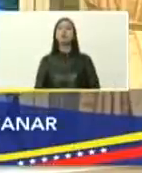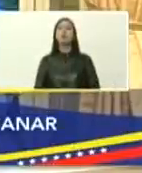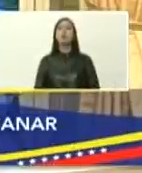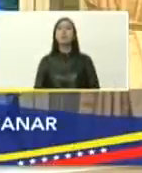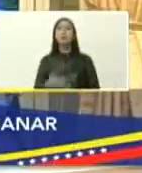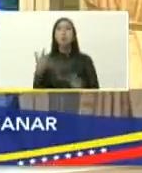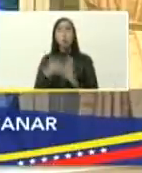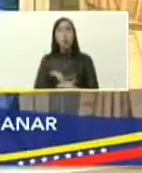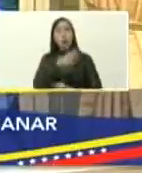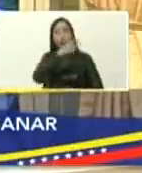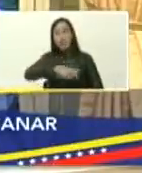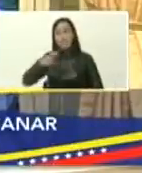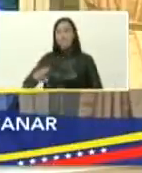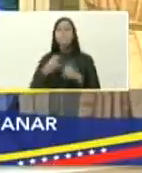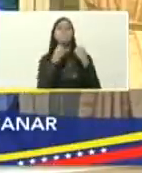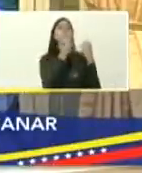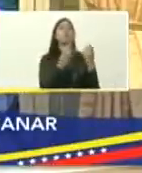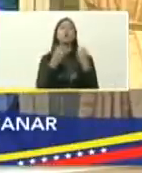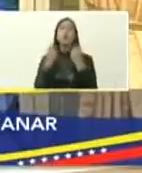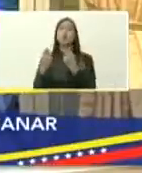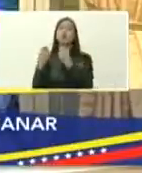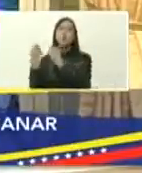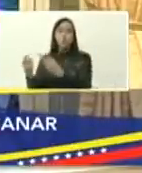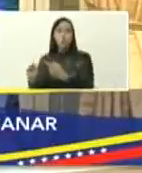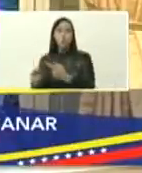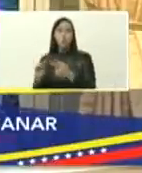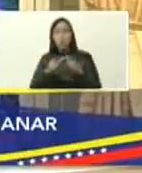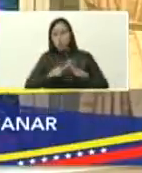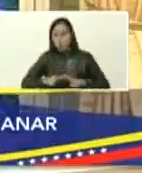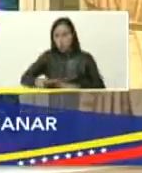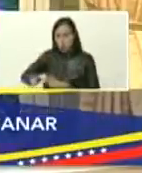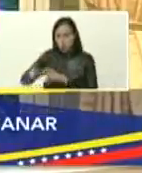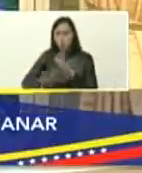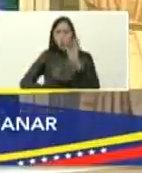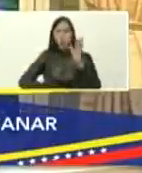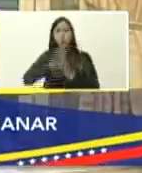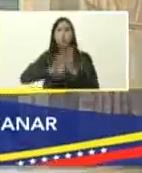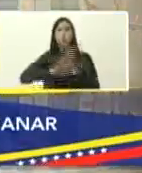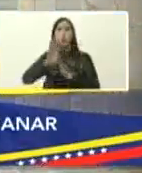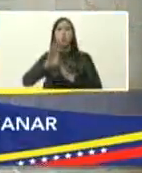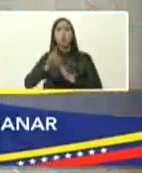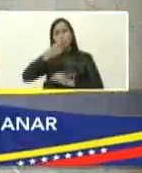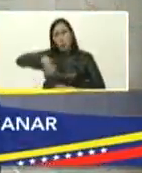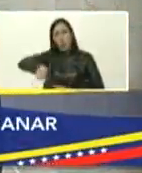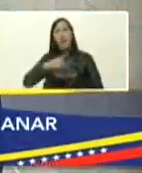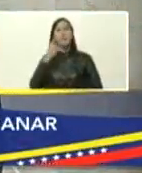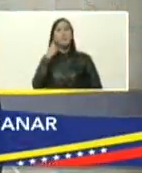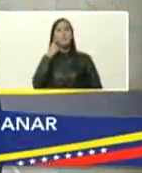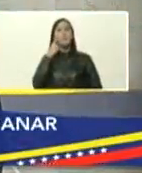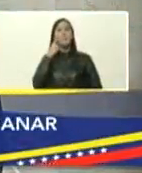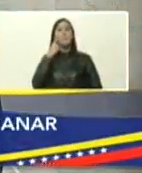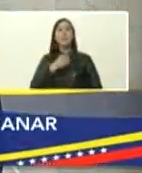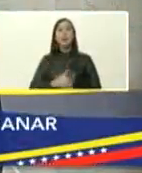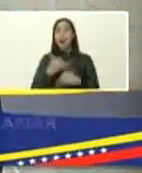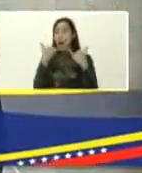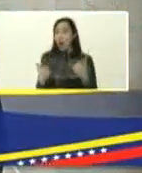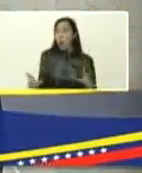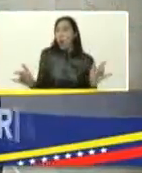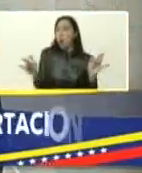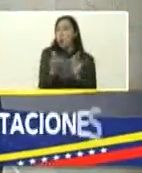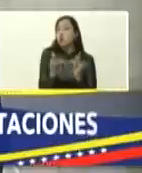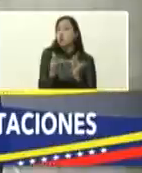de los exportadores, de los sectores productivos. Fíjense ustedes, vámonos a un